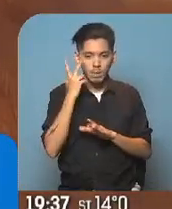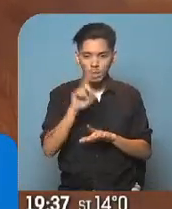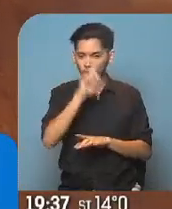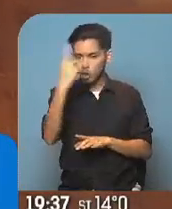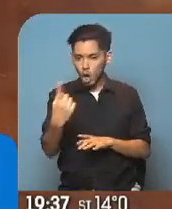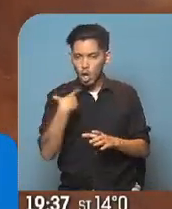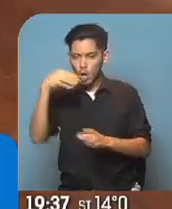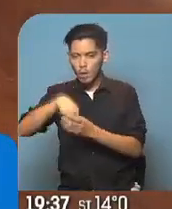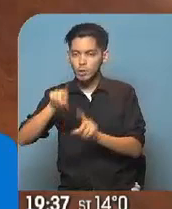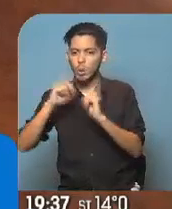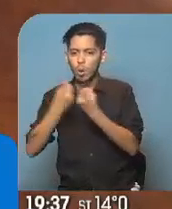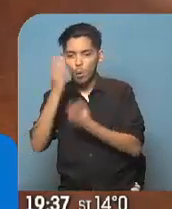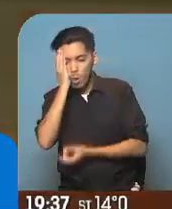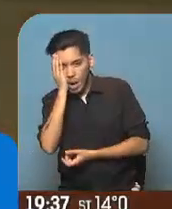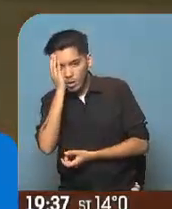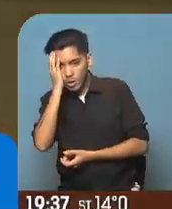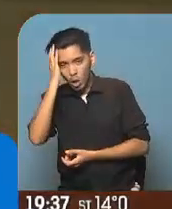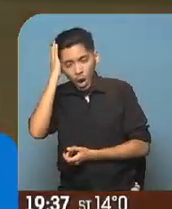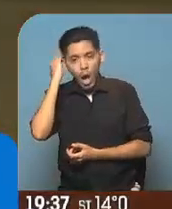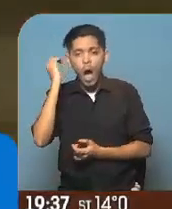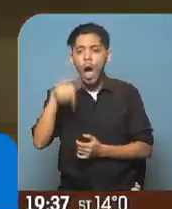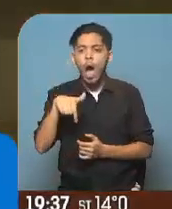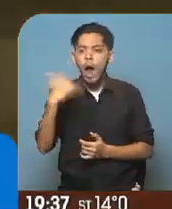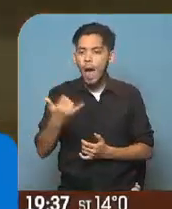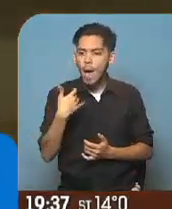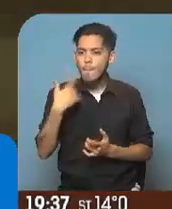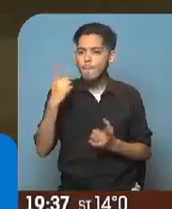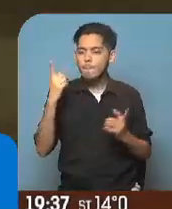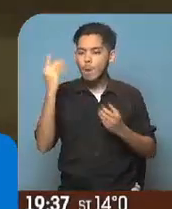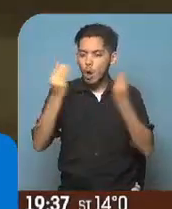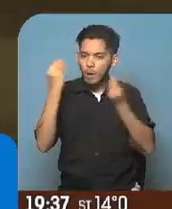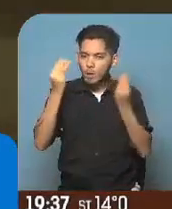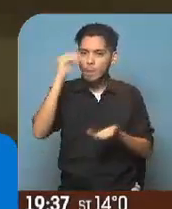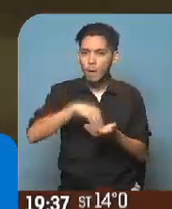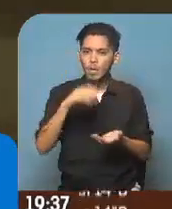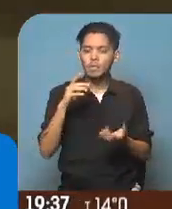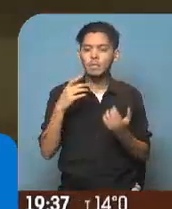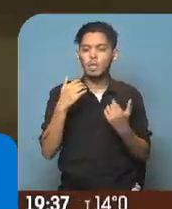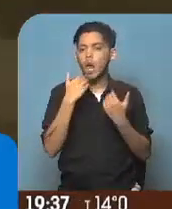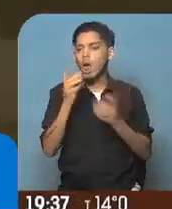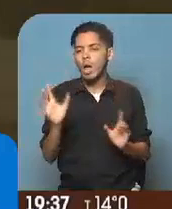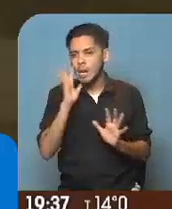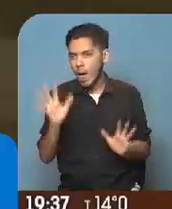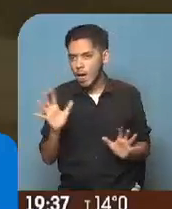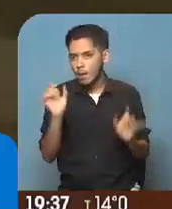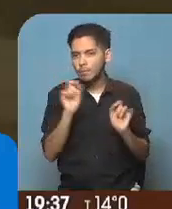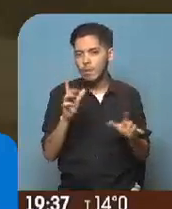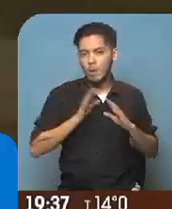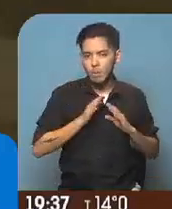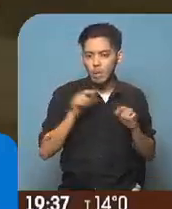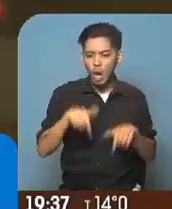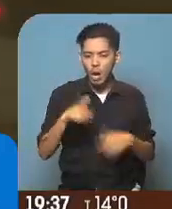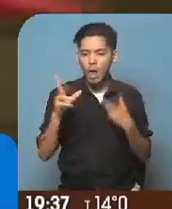evidentemente hay una preocupación extra que tal vez no tiene nada que ver con el deporte y que lo estaba complicando y que lo está